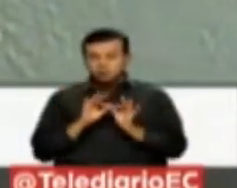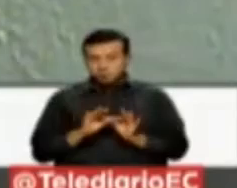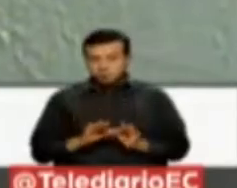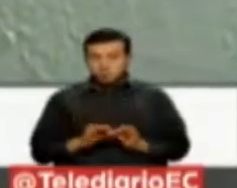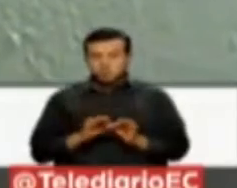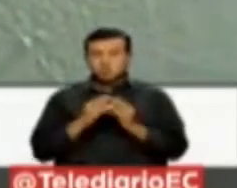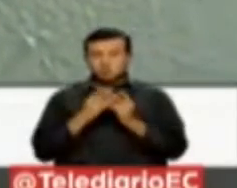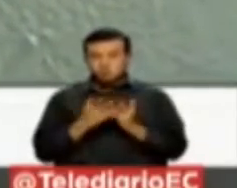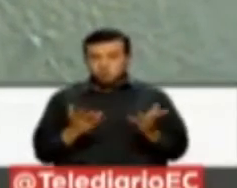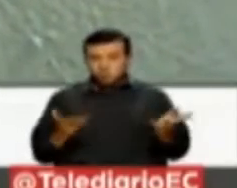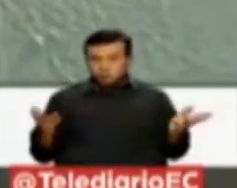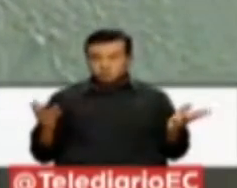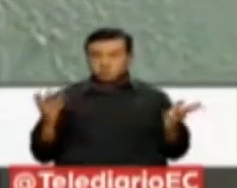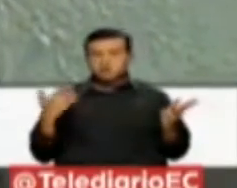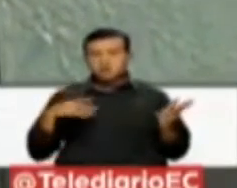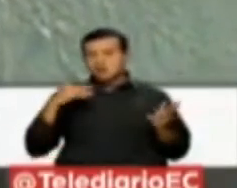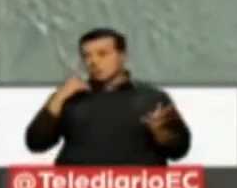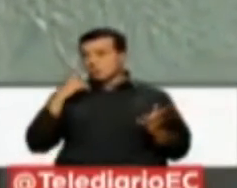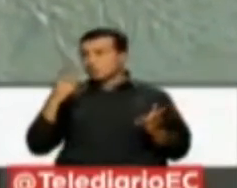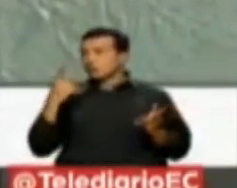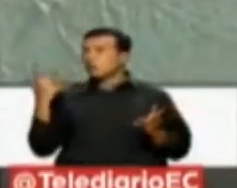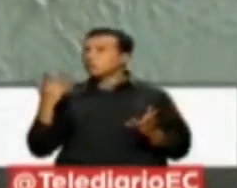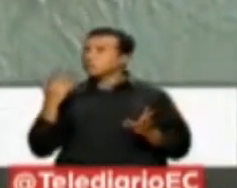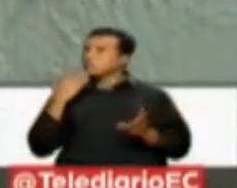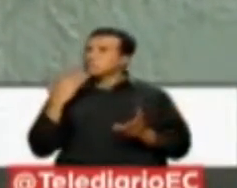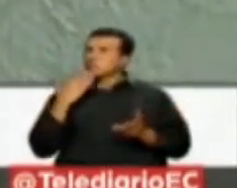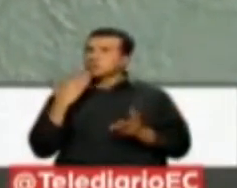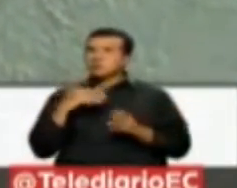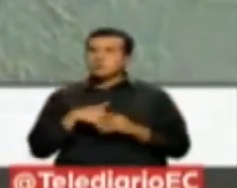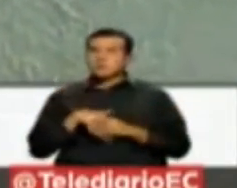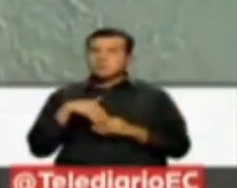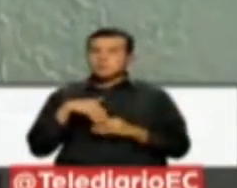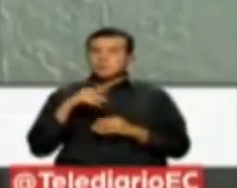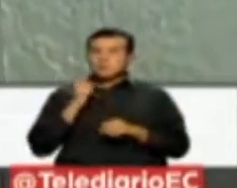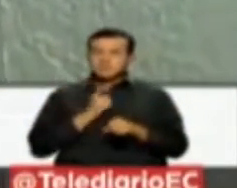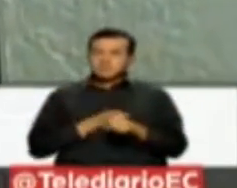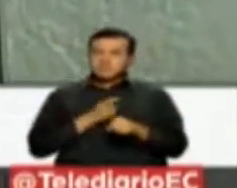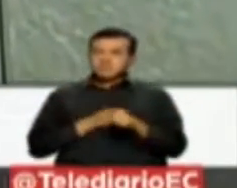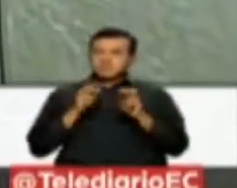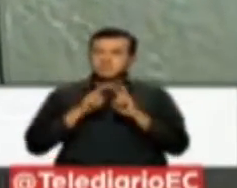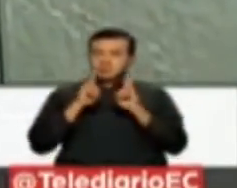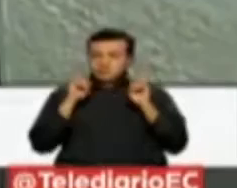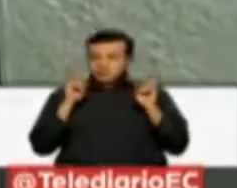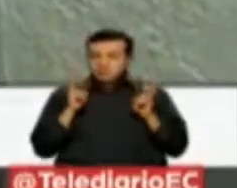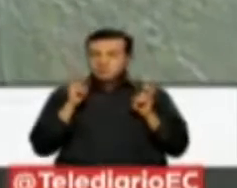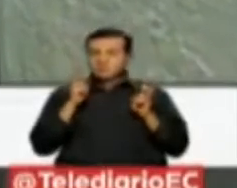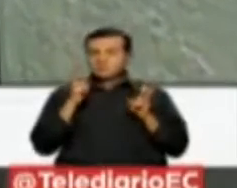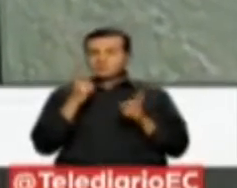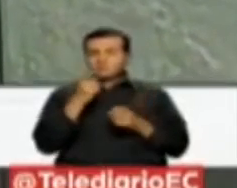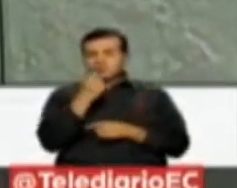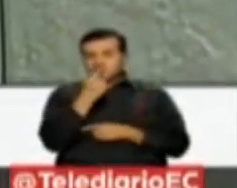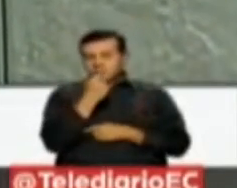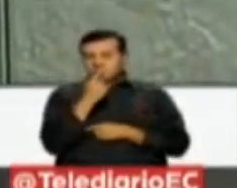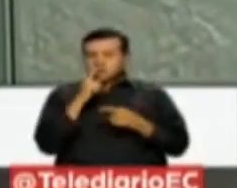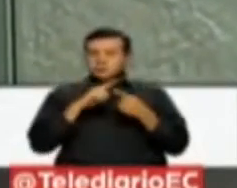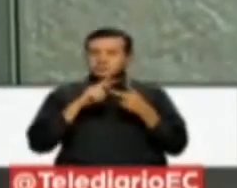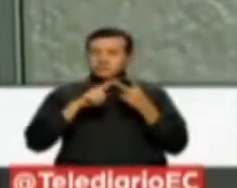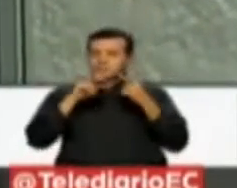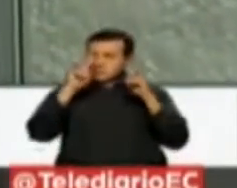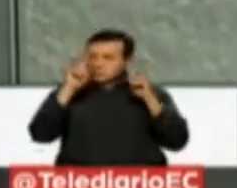de empaques e inclusive nos permiten hacer aplicaciones específicas en temas de medicina, en temas